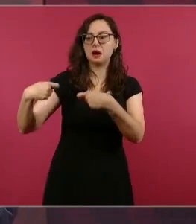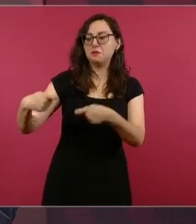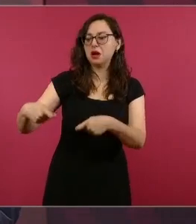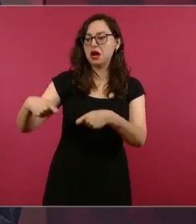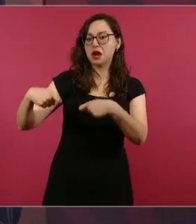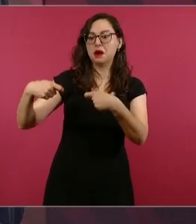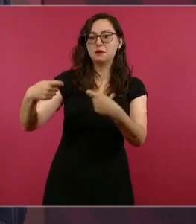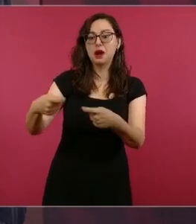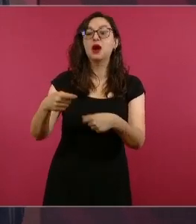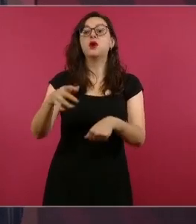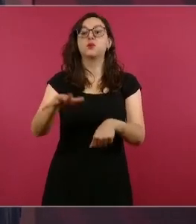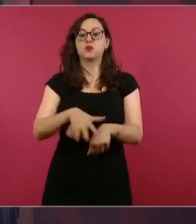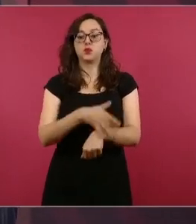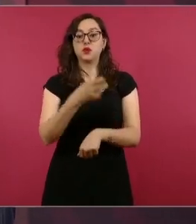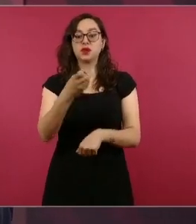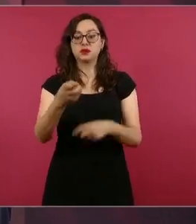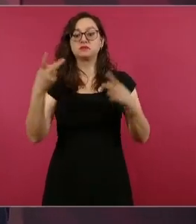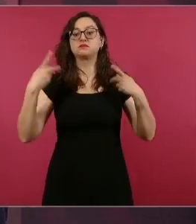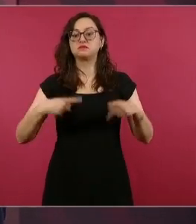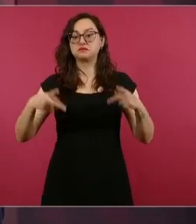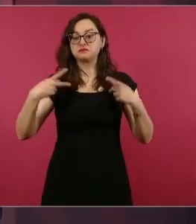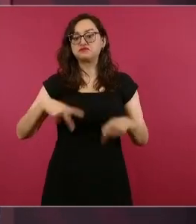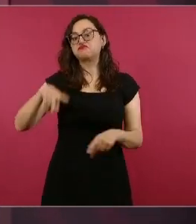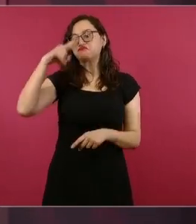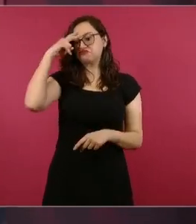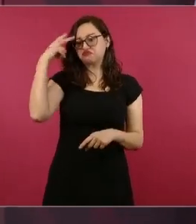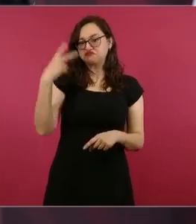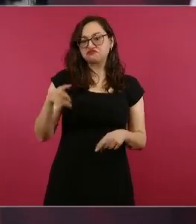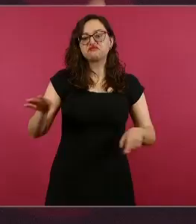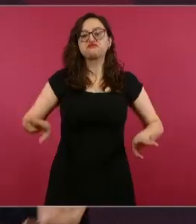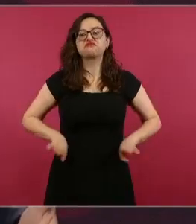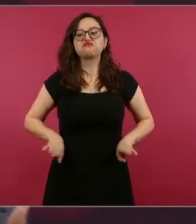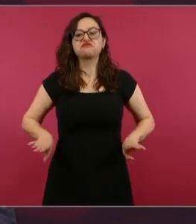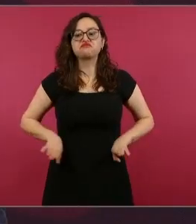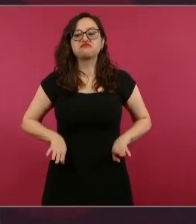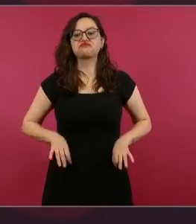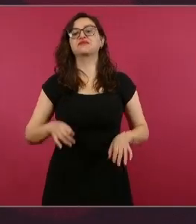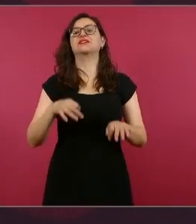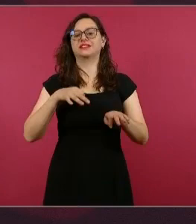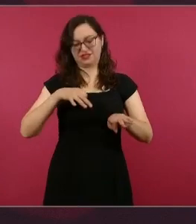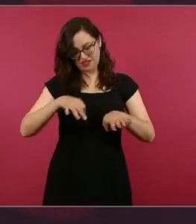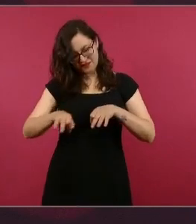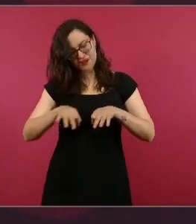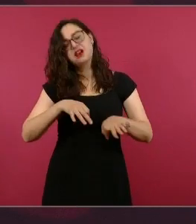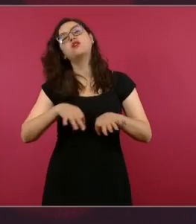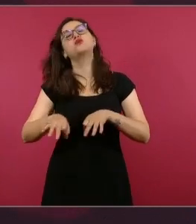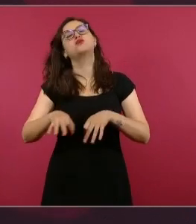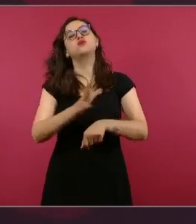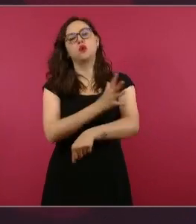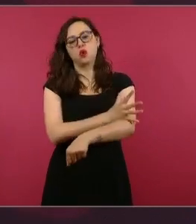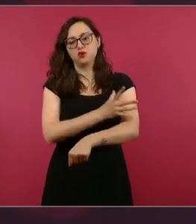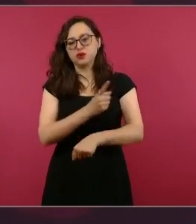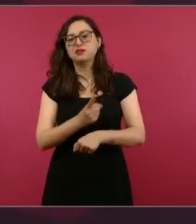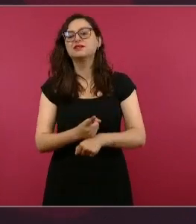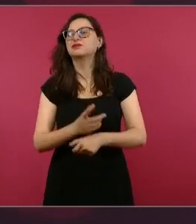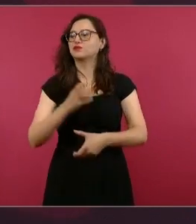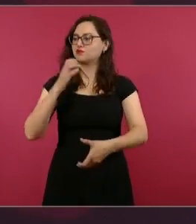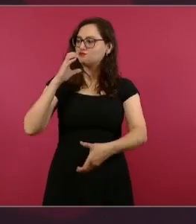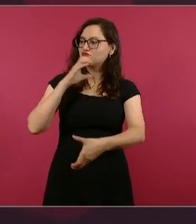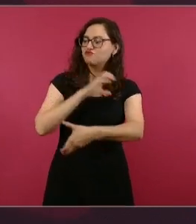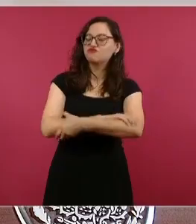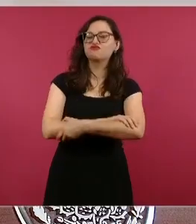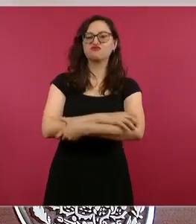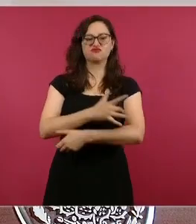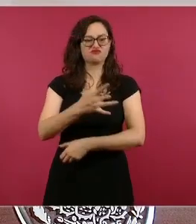el mexicano es honesto, y por eso el mexicano es fraterno,